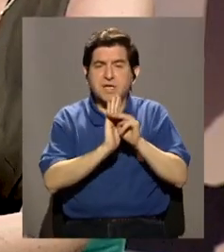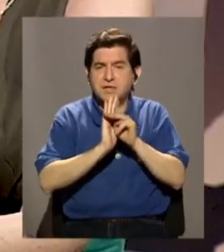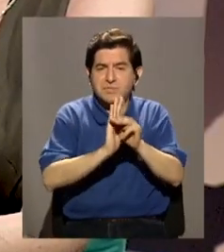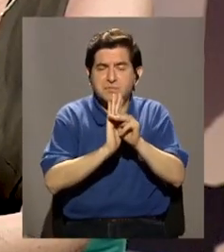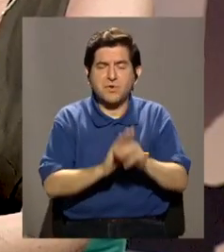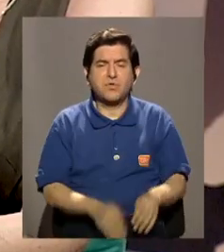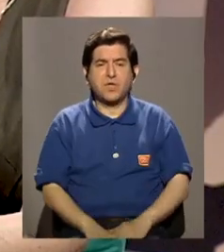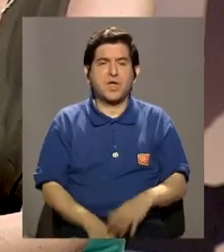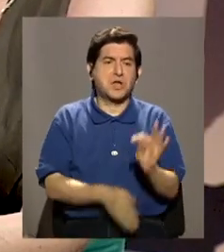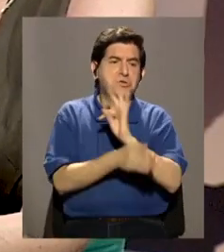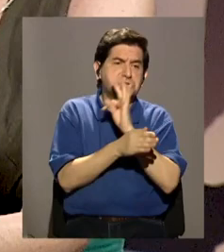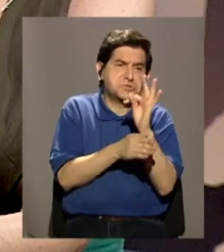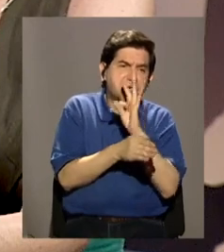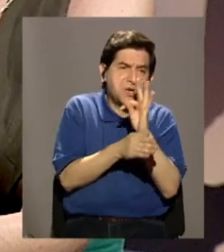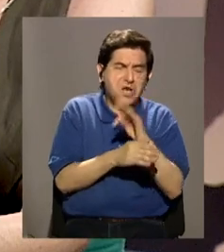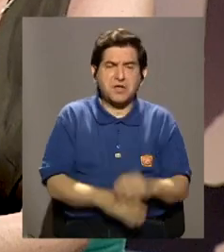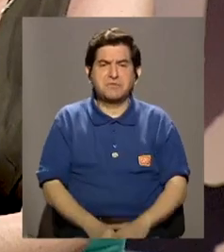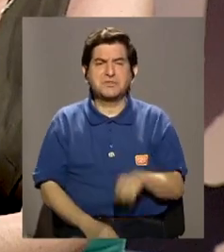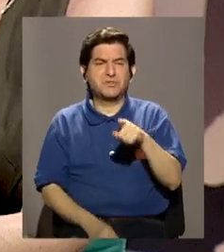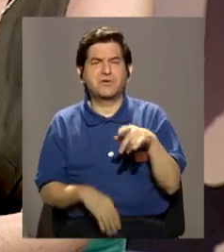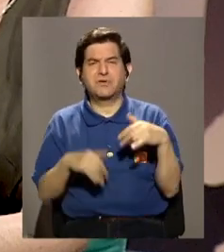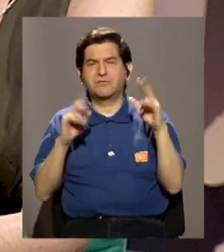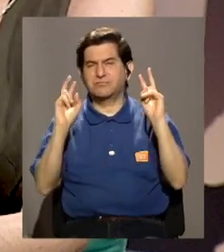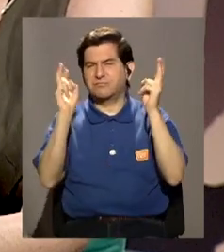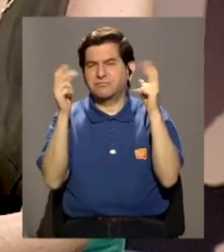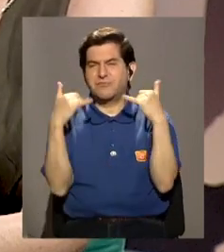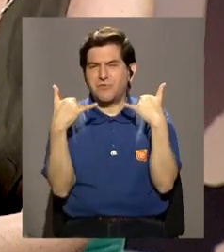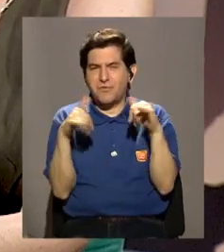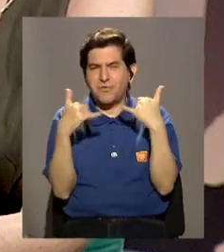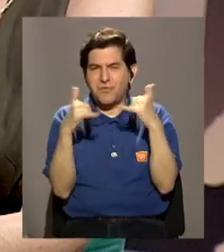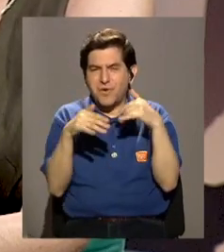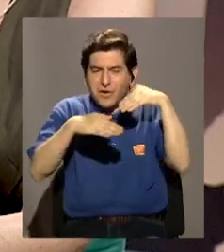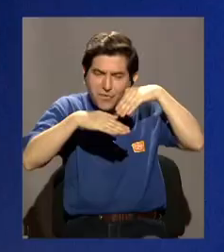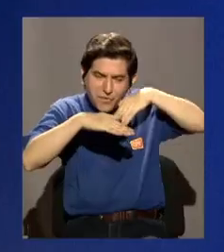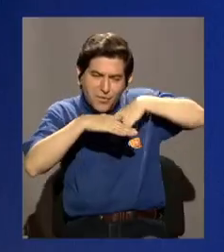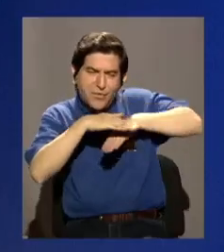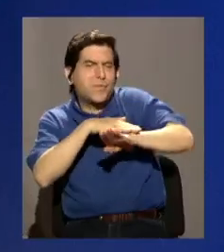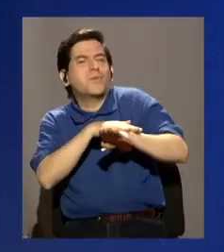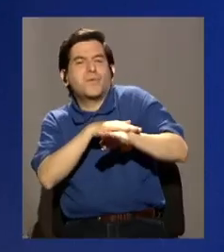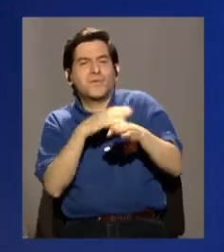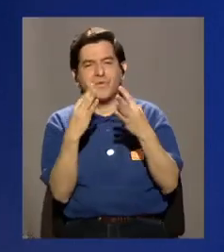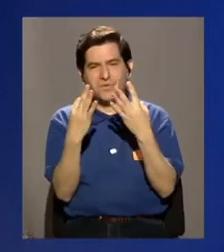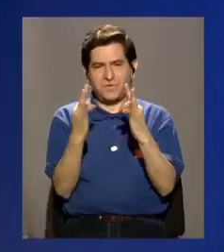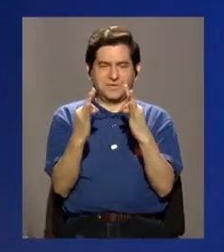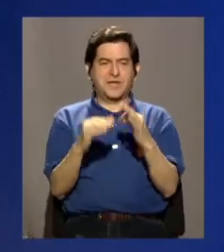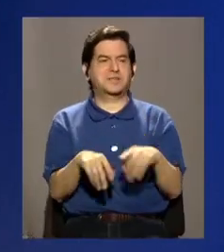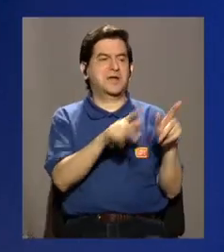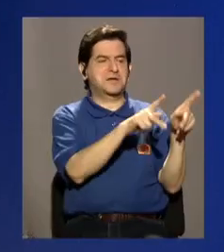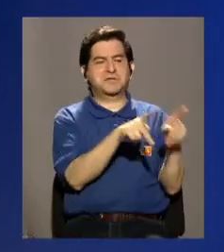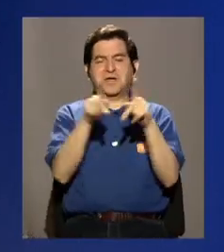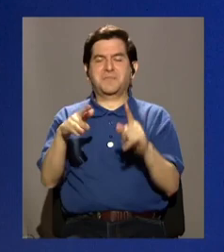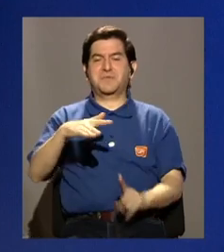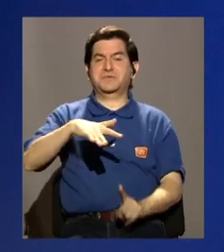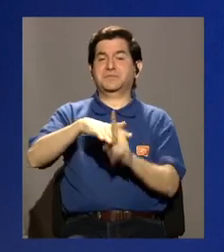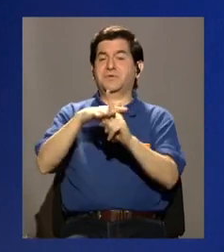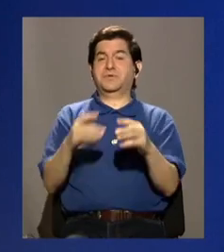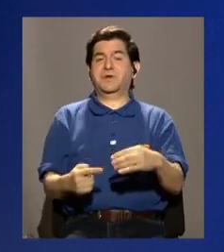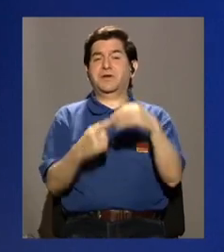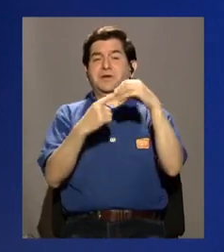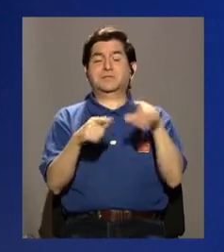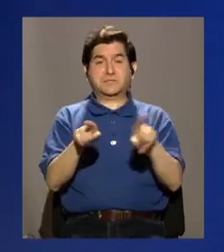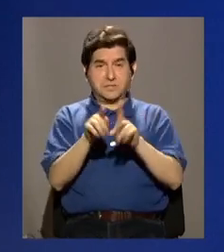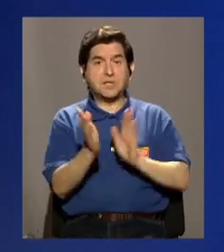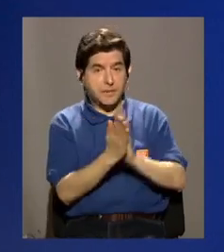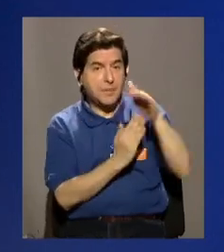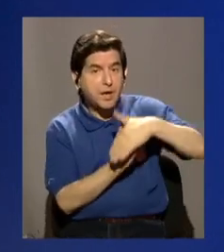televisión de esos juegos que hay por debajo de la mesa verdad para que ciertas figuras sobresalgan y el abuso